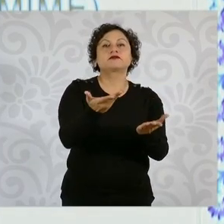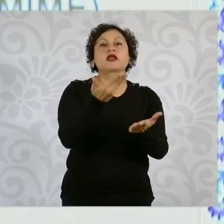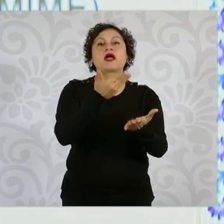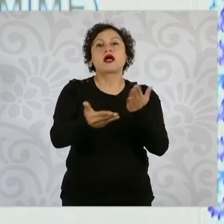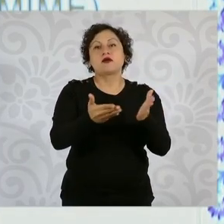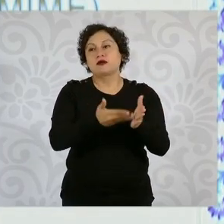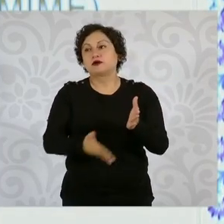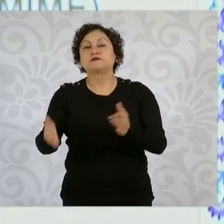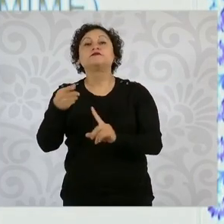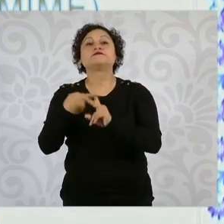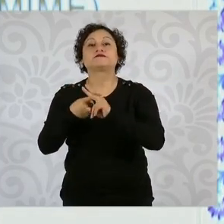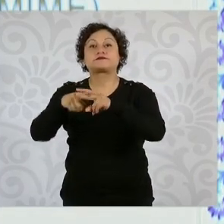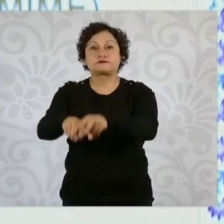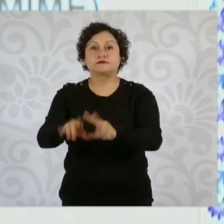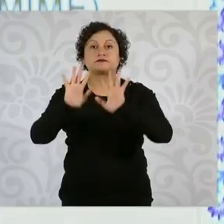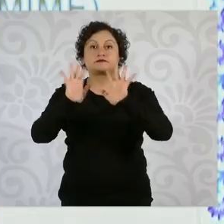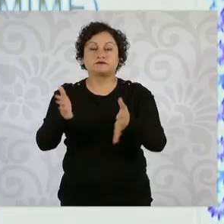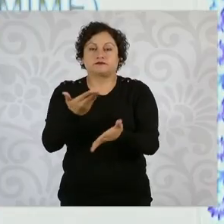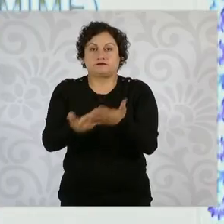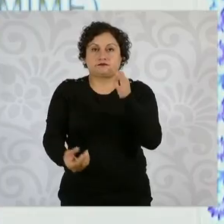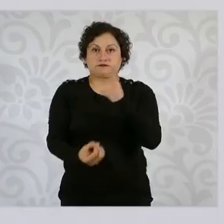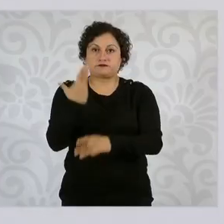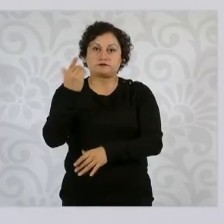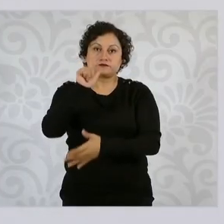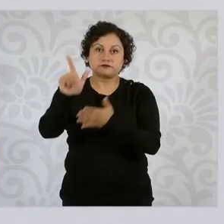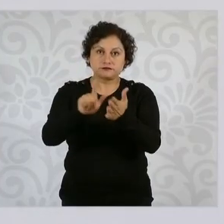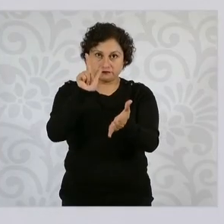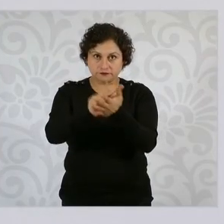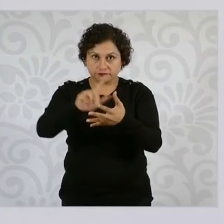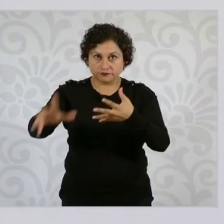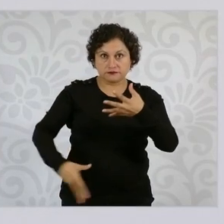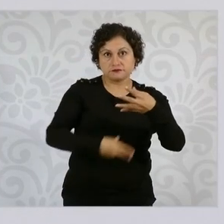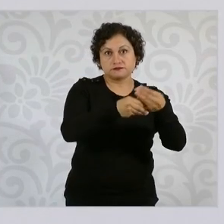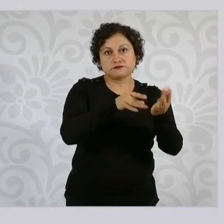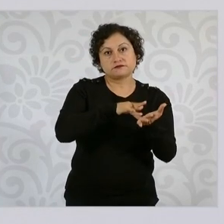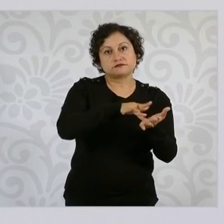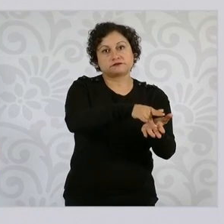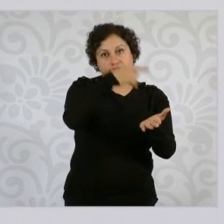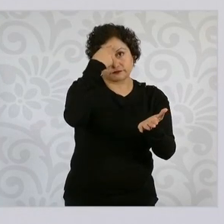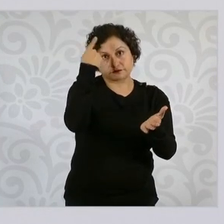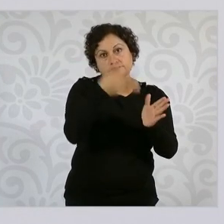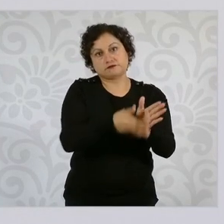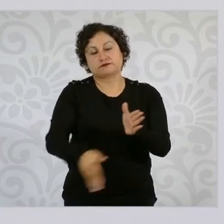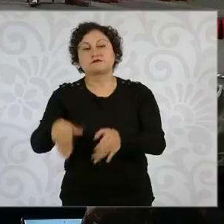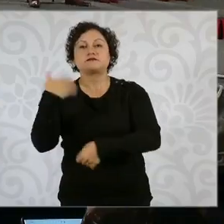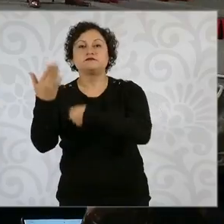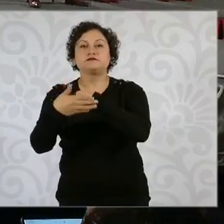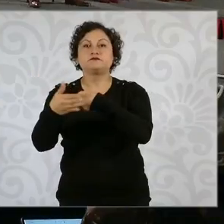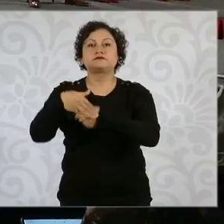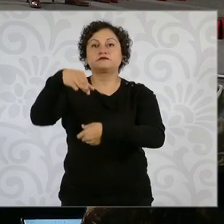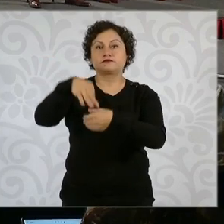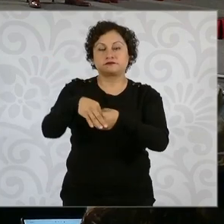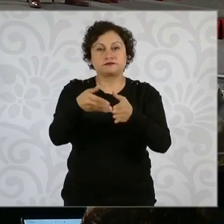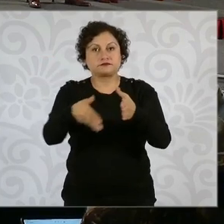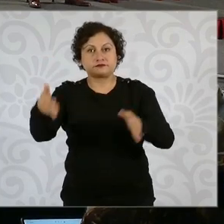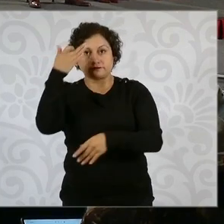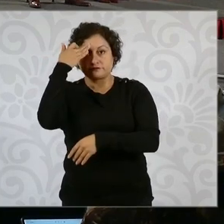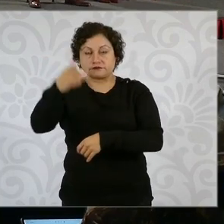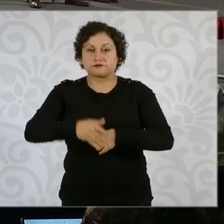aprobación de estas dos leyes el proceso electoral. Bueno, pues esto es.